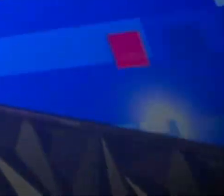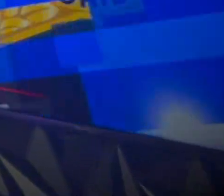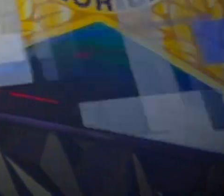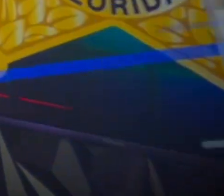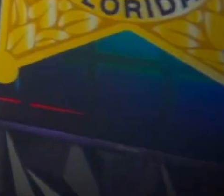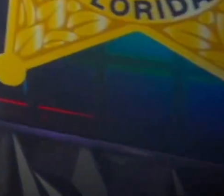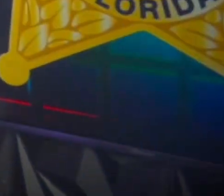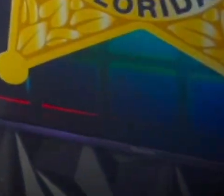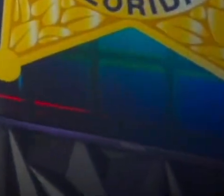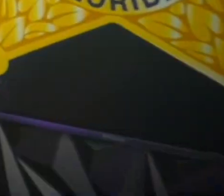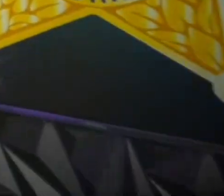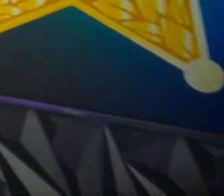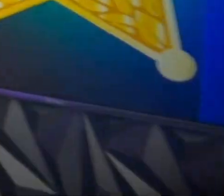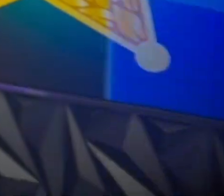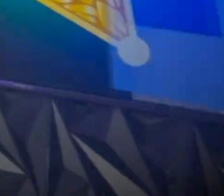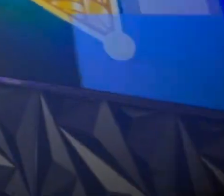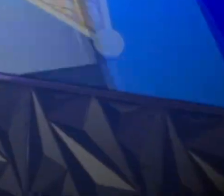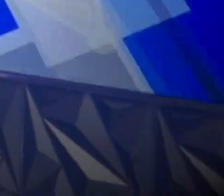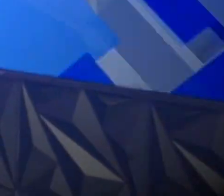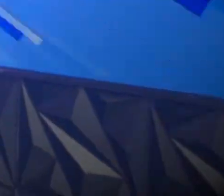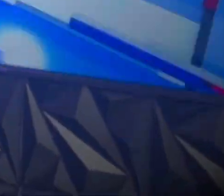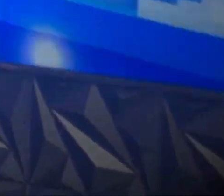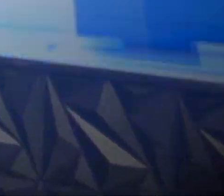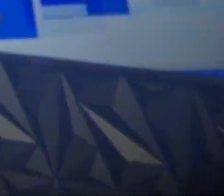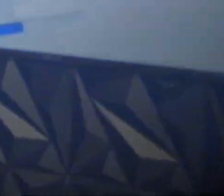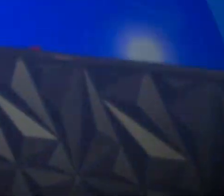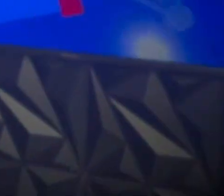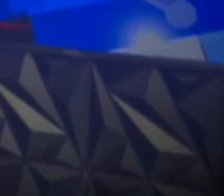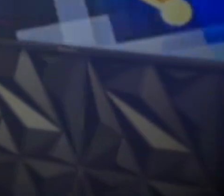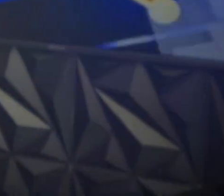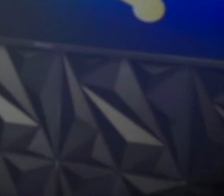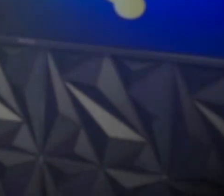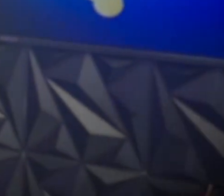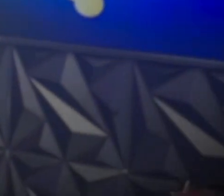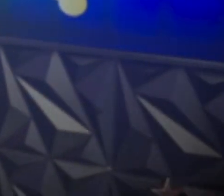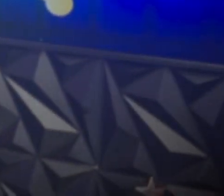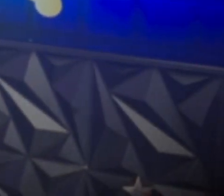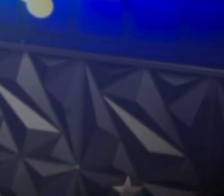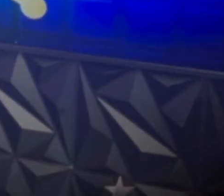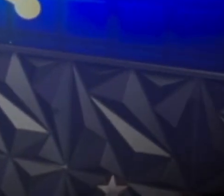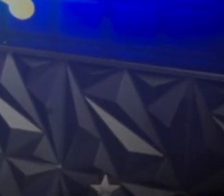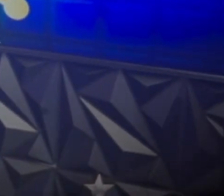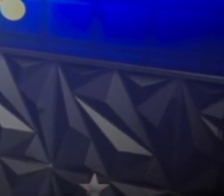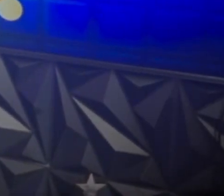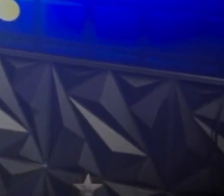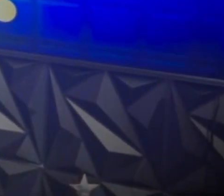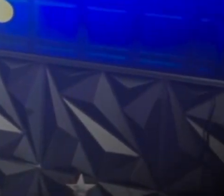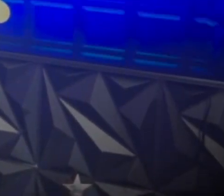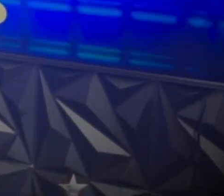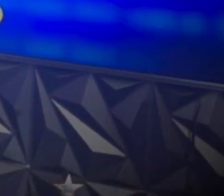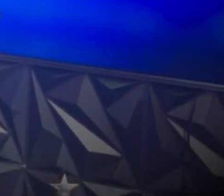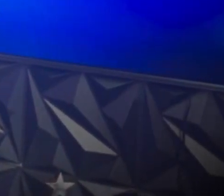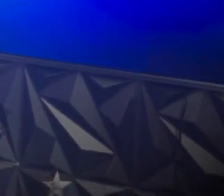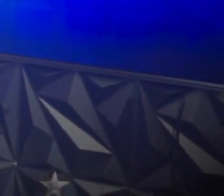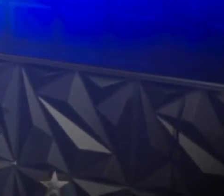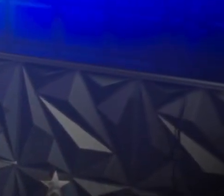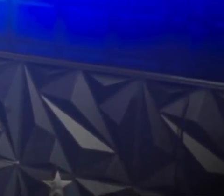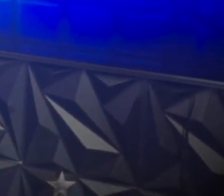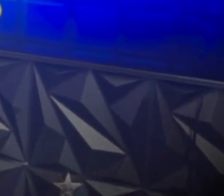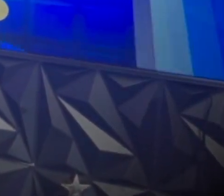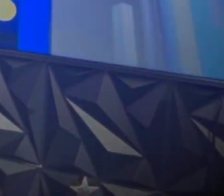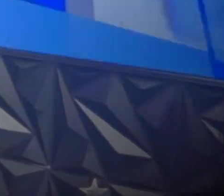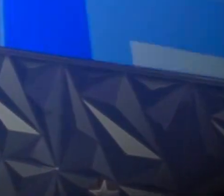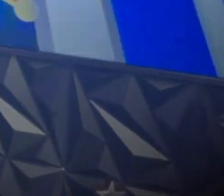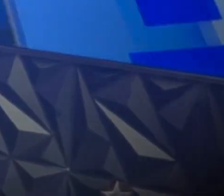Buenas noches, Miguel. Buenas noches, Puerto Rico. El insólito caso del más buscado de esta semana.